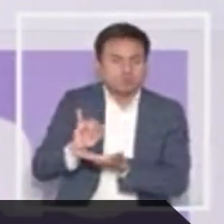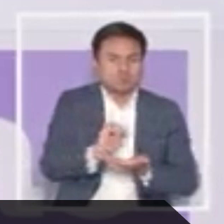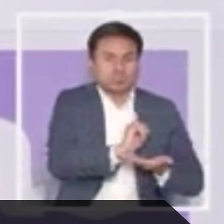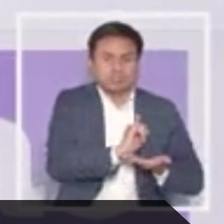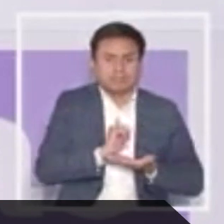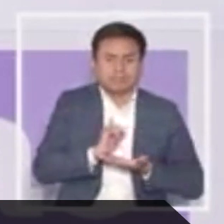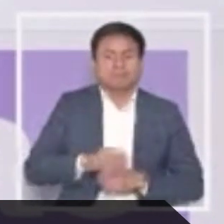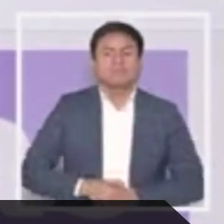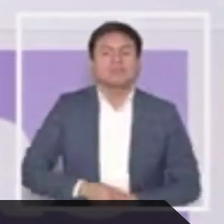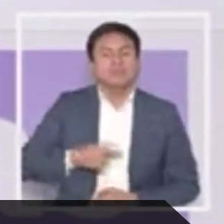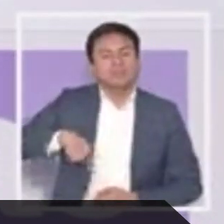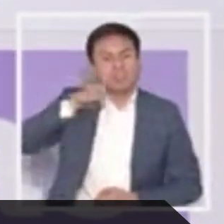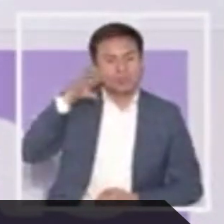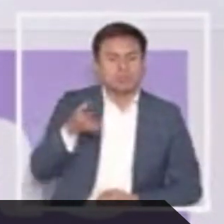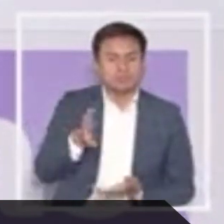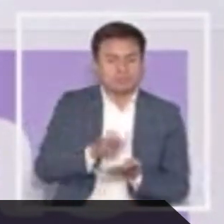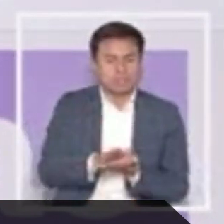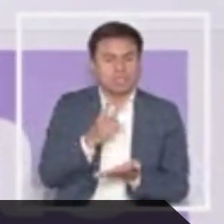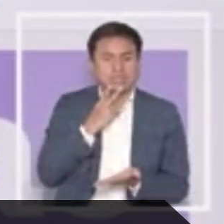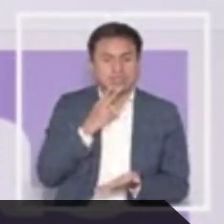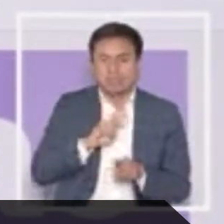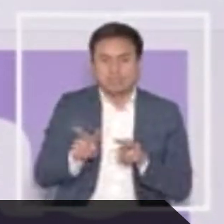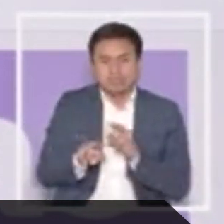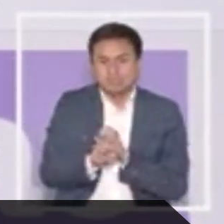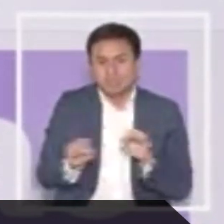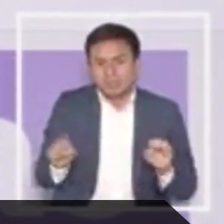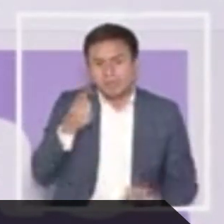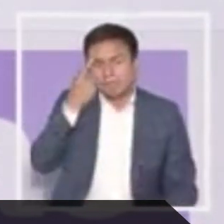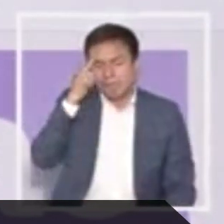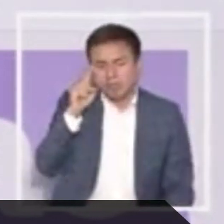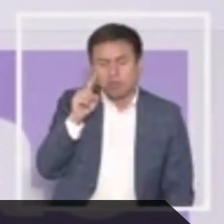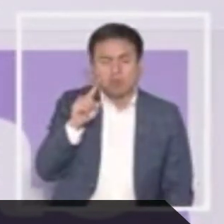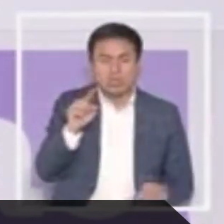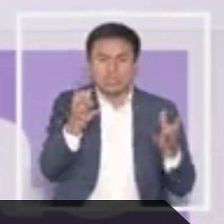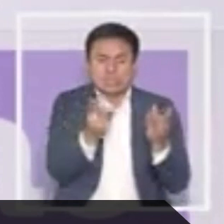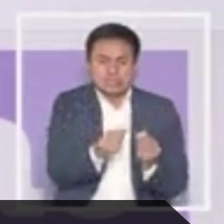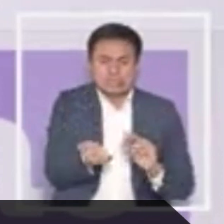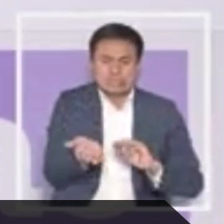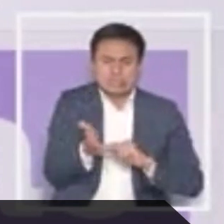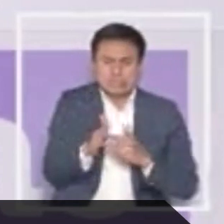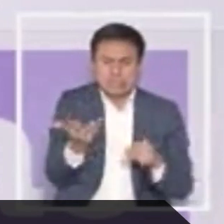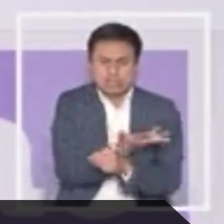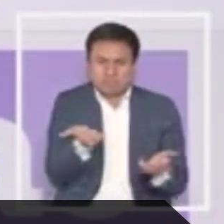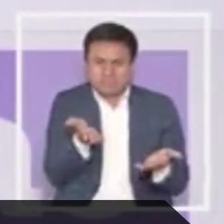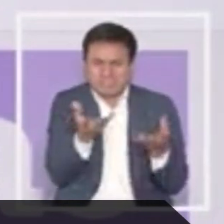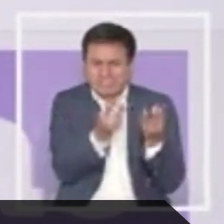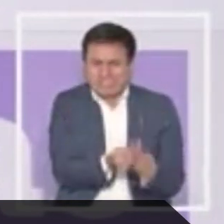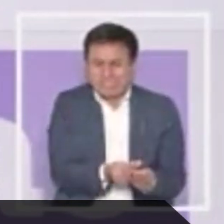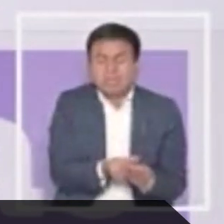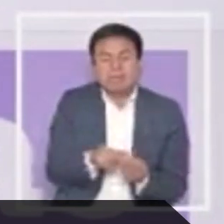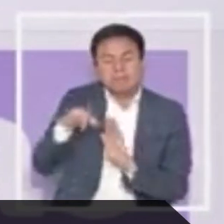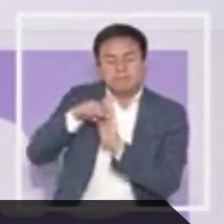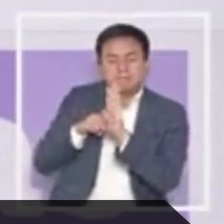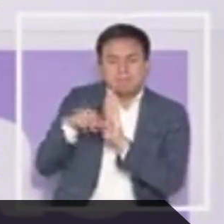instituciones. Sabemos que la pérdida de una vida es irreparable, pero para hacernos cargo de mitigar ese daño tenemos que tomar